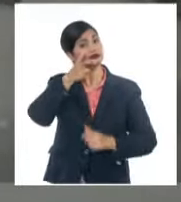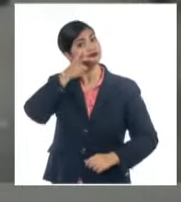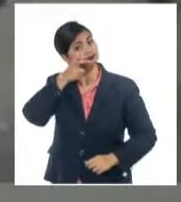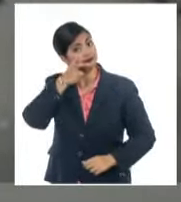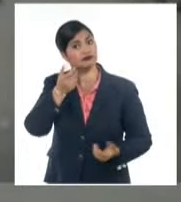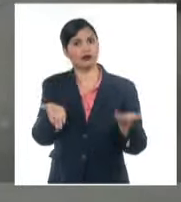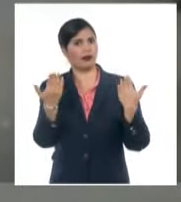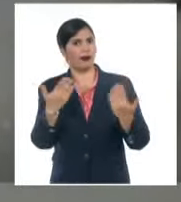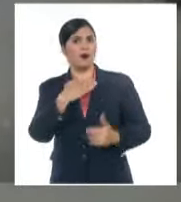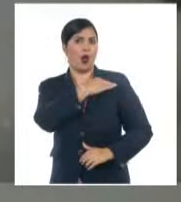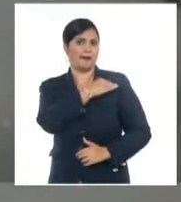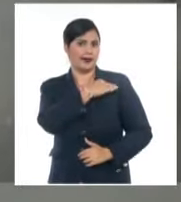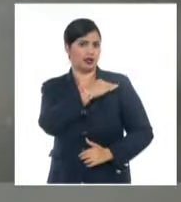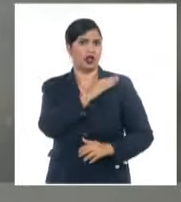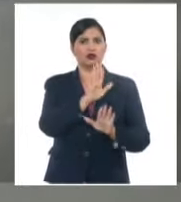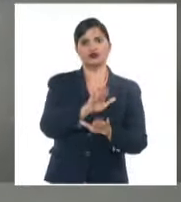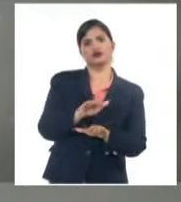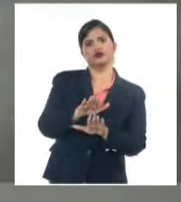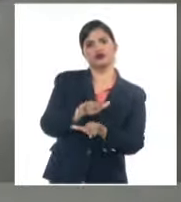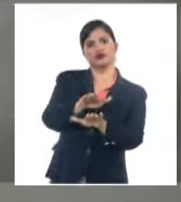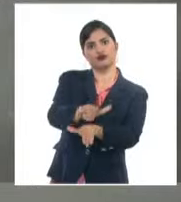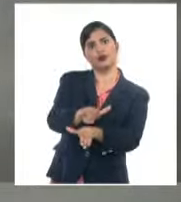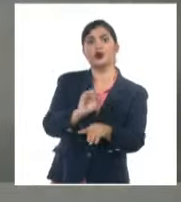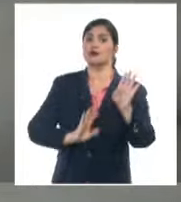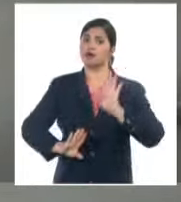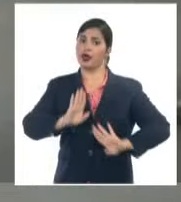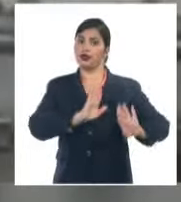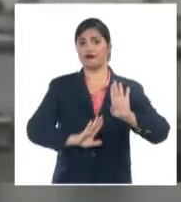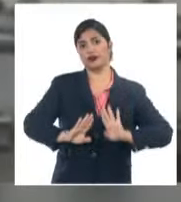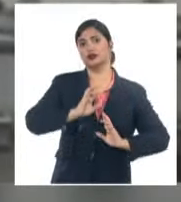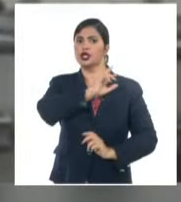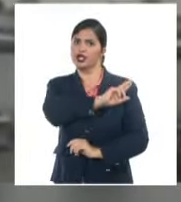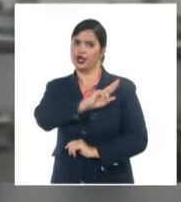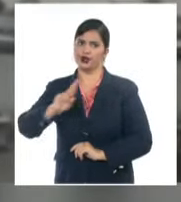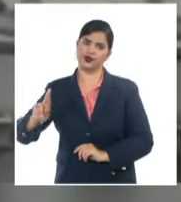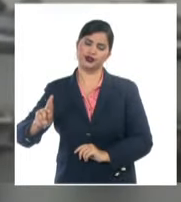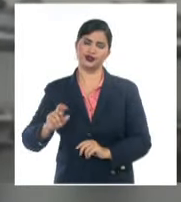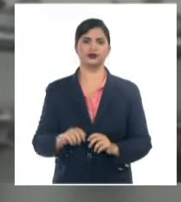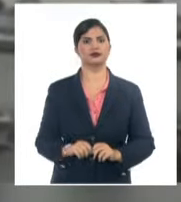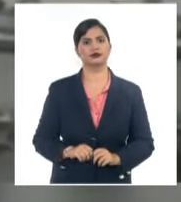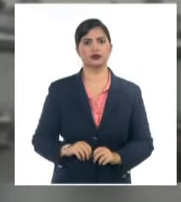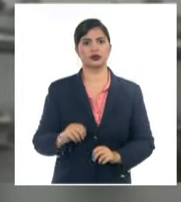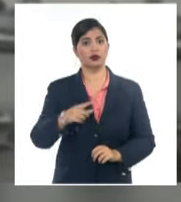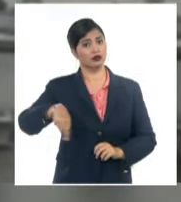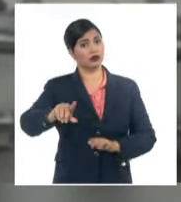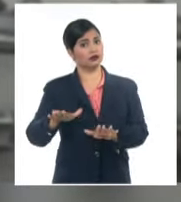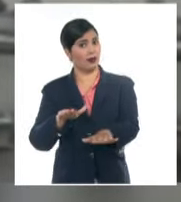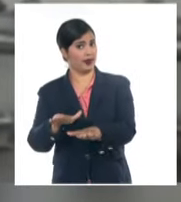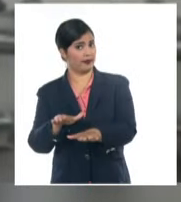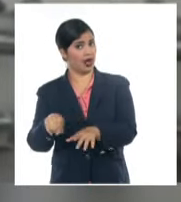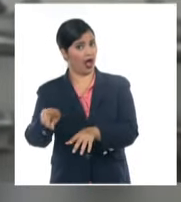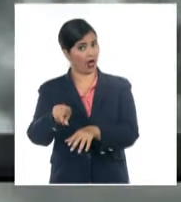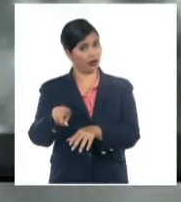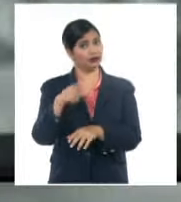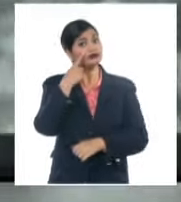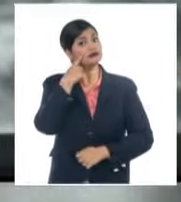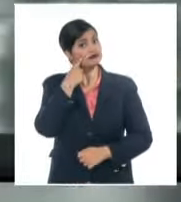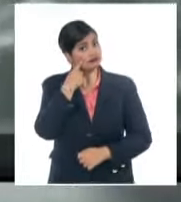incorporarse a sus batallones para enfrentar y vencer la inminente agresión. Lo que no pueden perdonarnos los imperialistas es que estemos